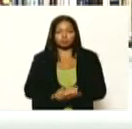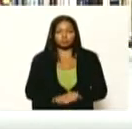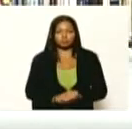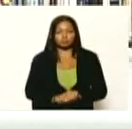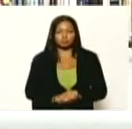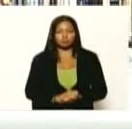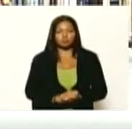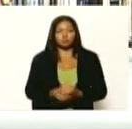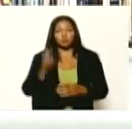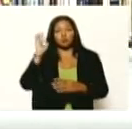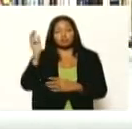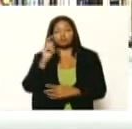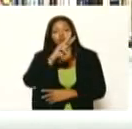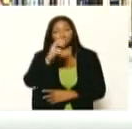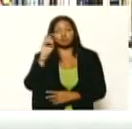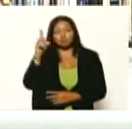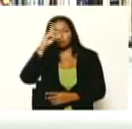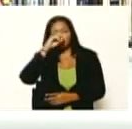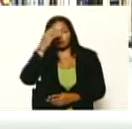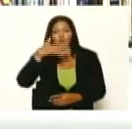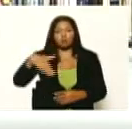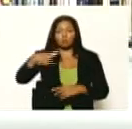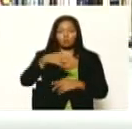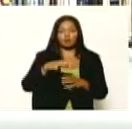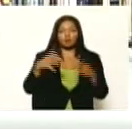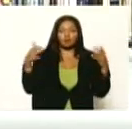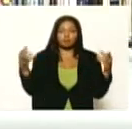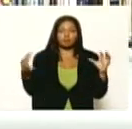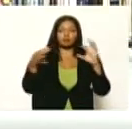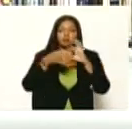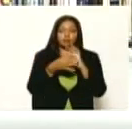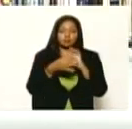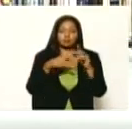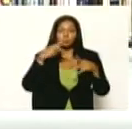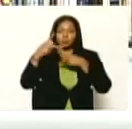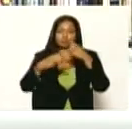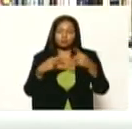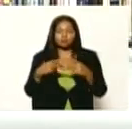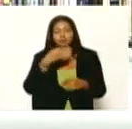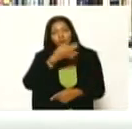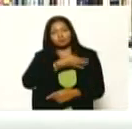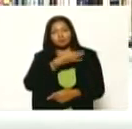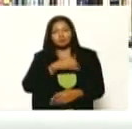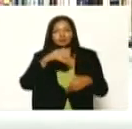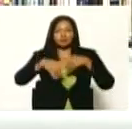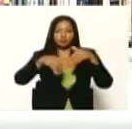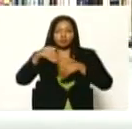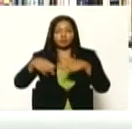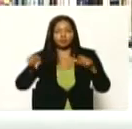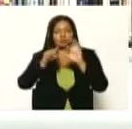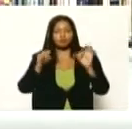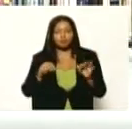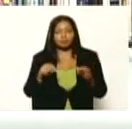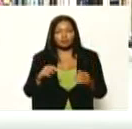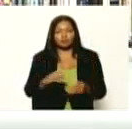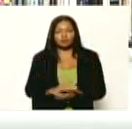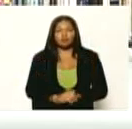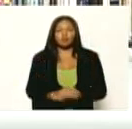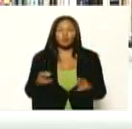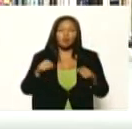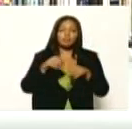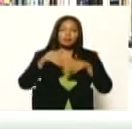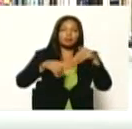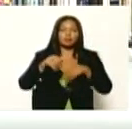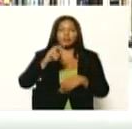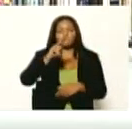Congreso Bicentenario de los Pueblos y con la gran alianza política, social y electoral para las megaelecciones del